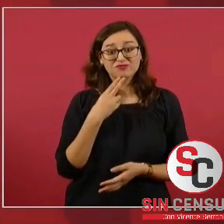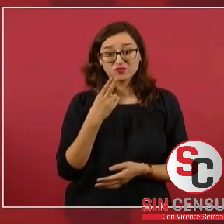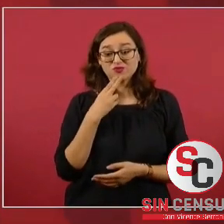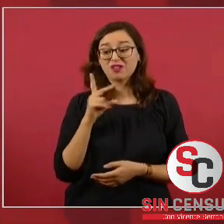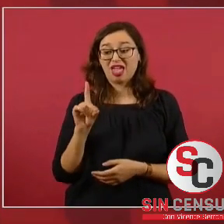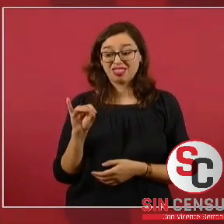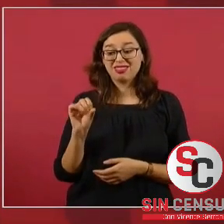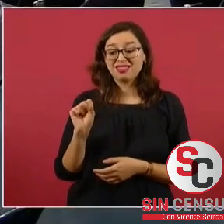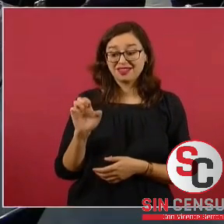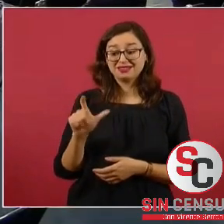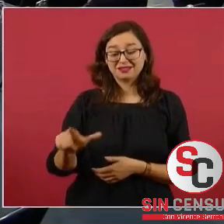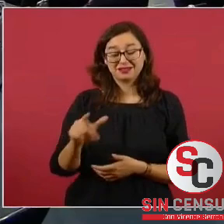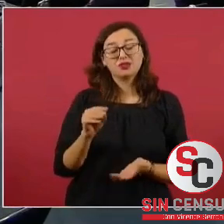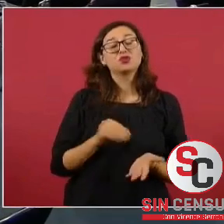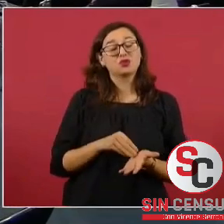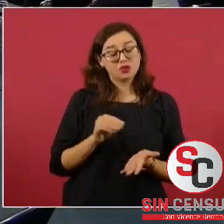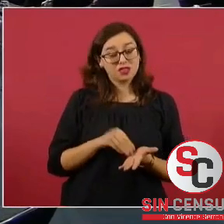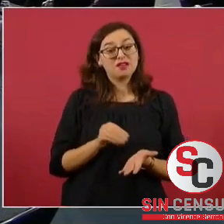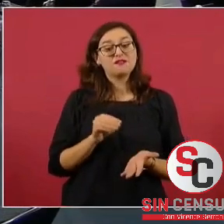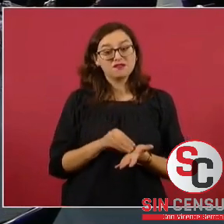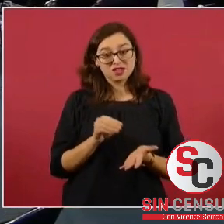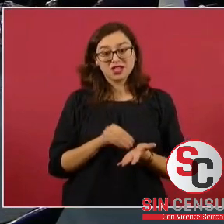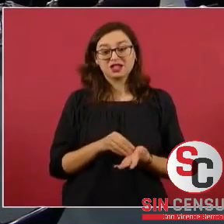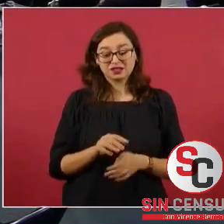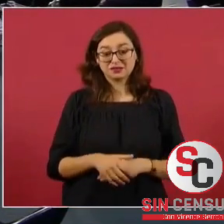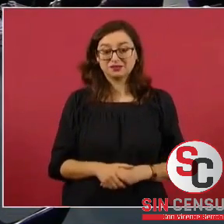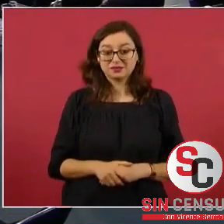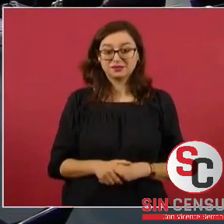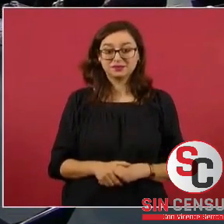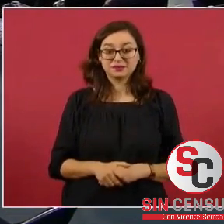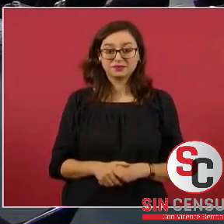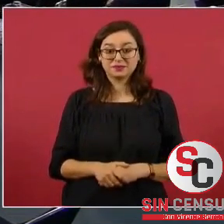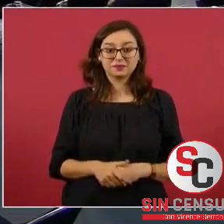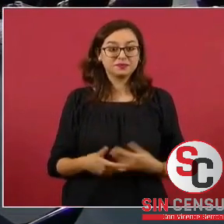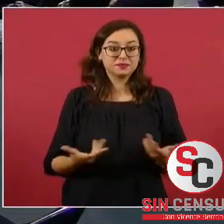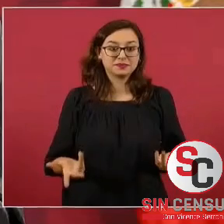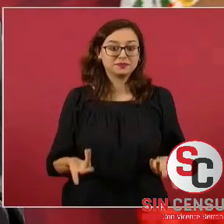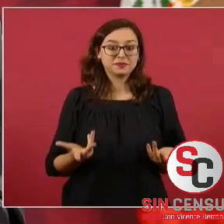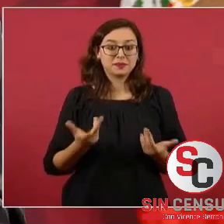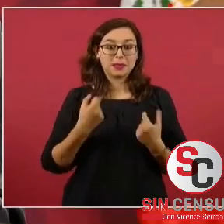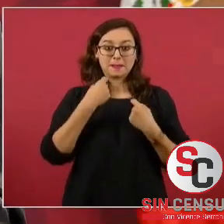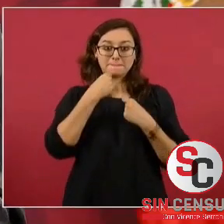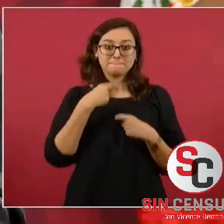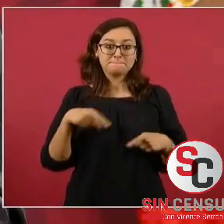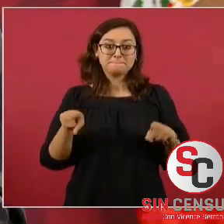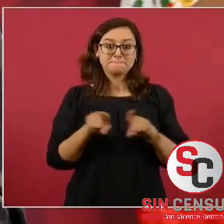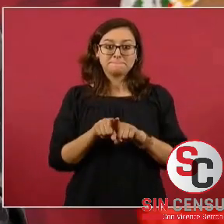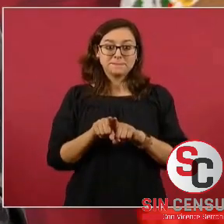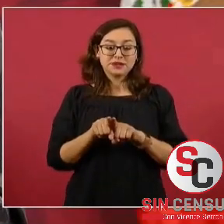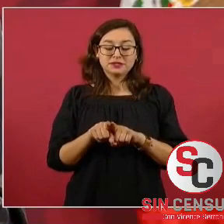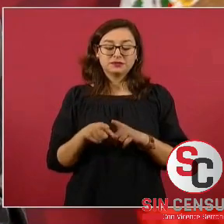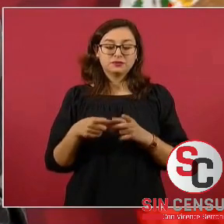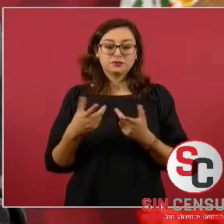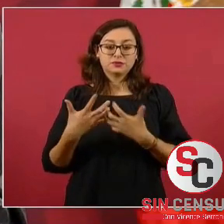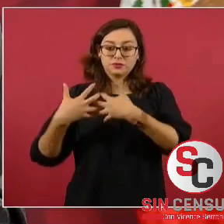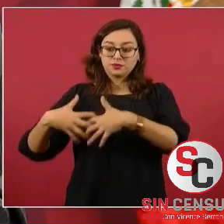diésel. Lo mismo en el caso de la industria